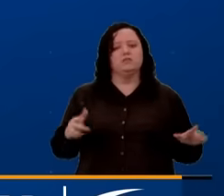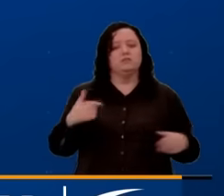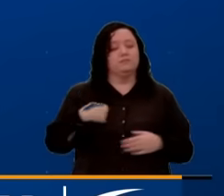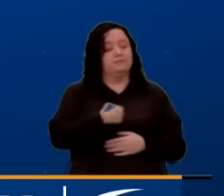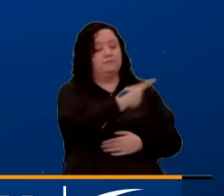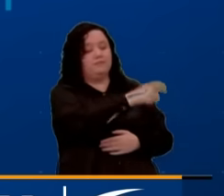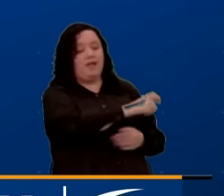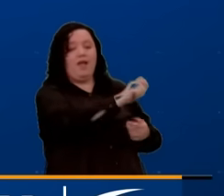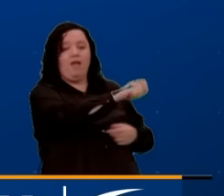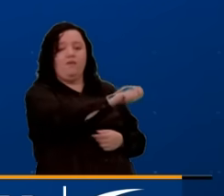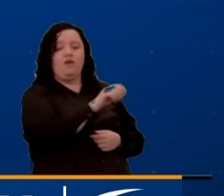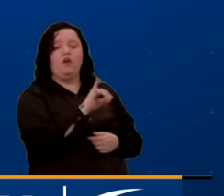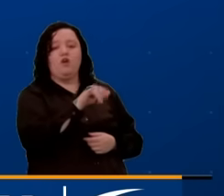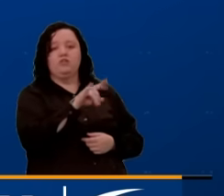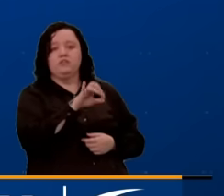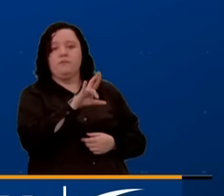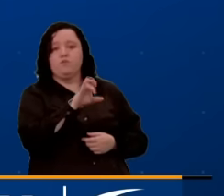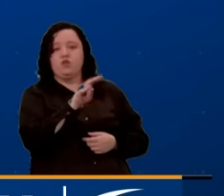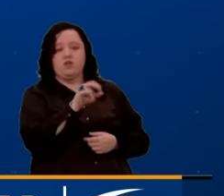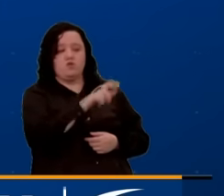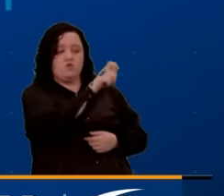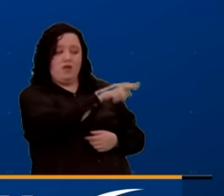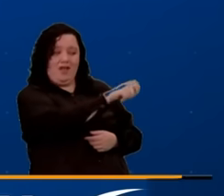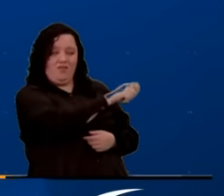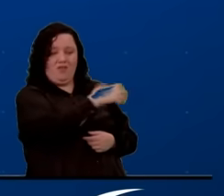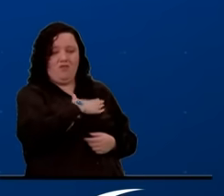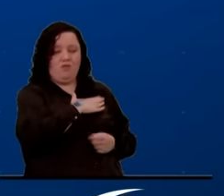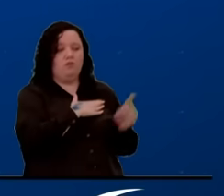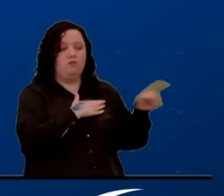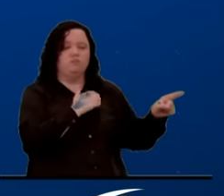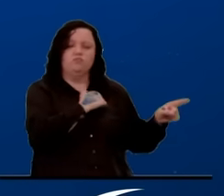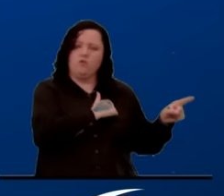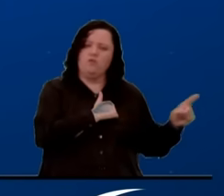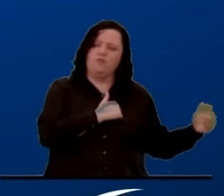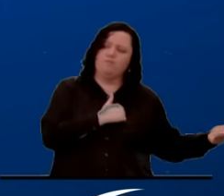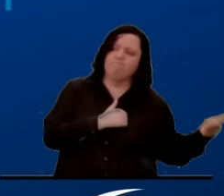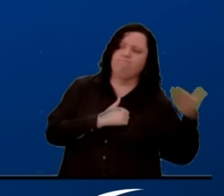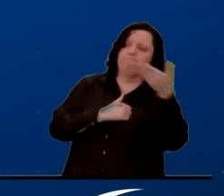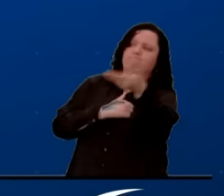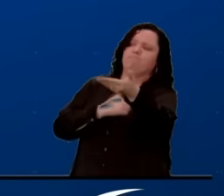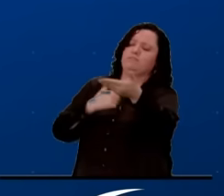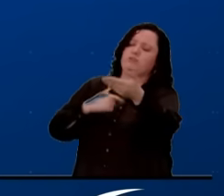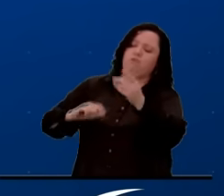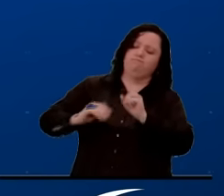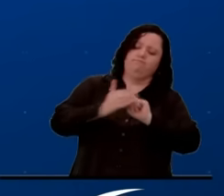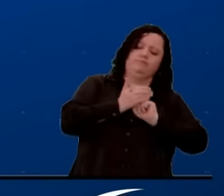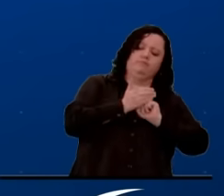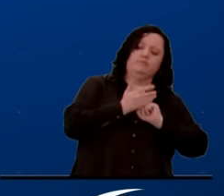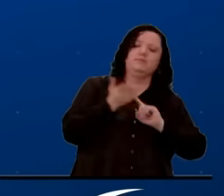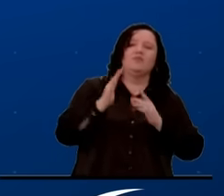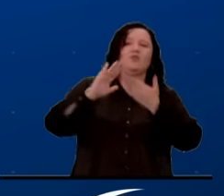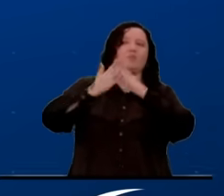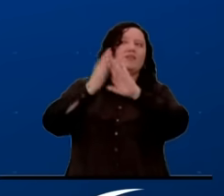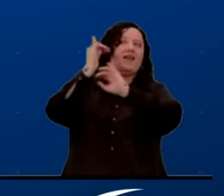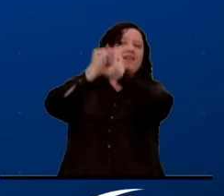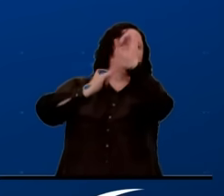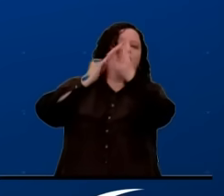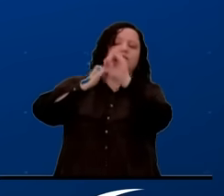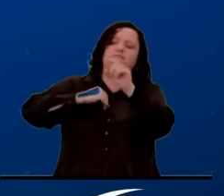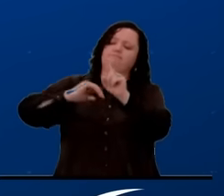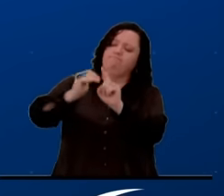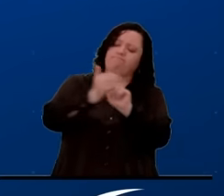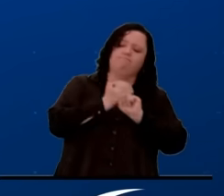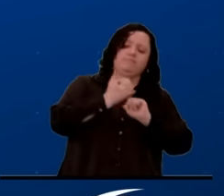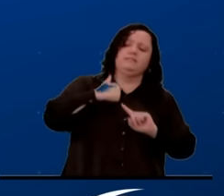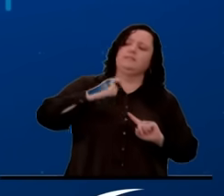abogado, el doctor José Moreno Caballero, solicité medidas de protección a la comunidad internacional,